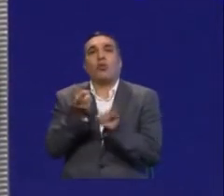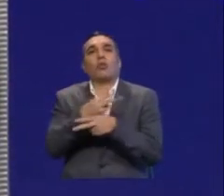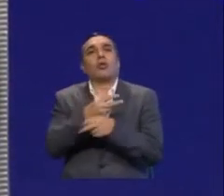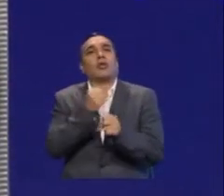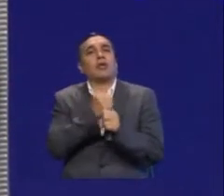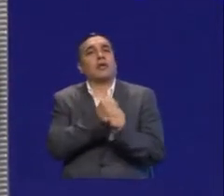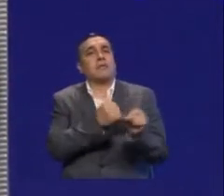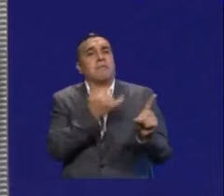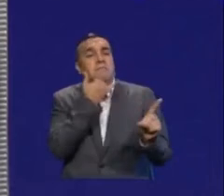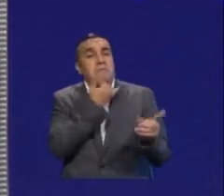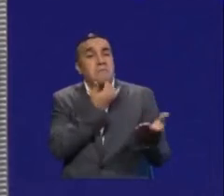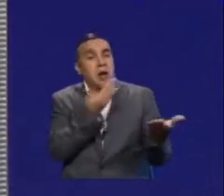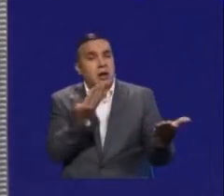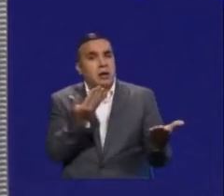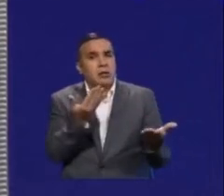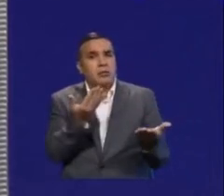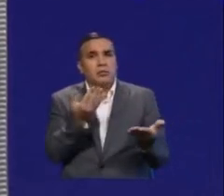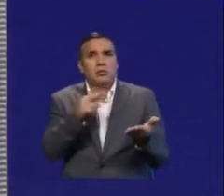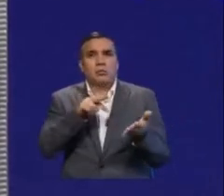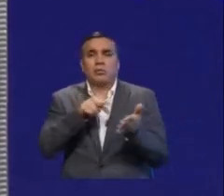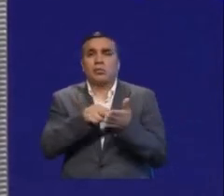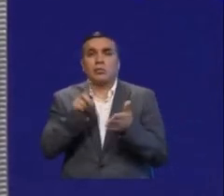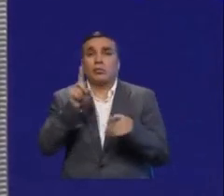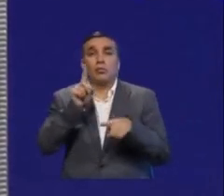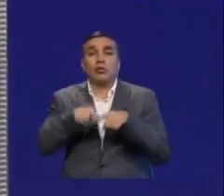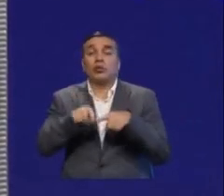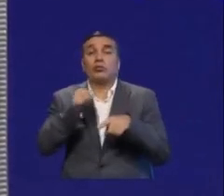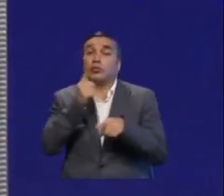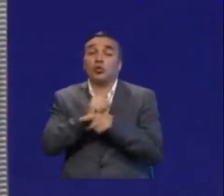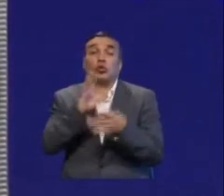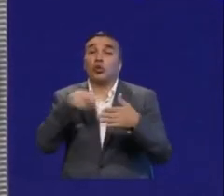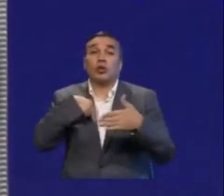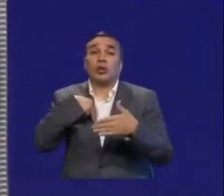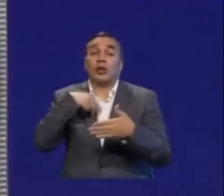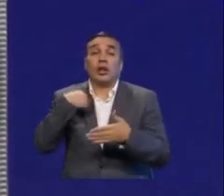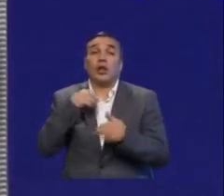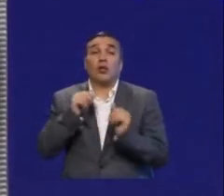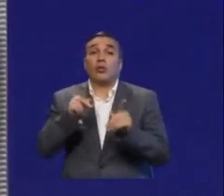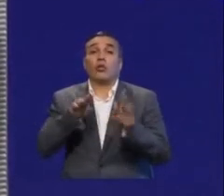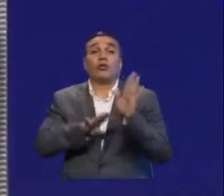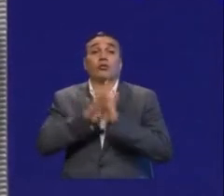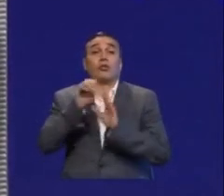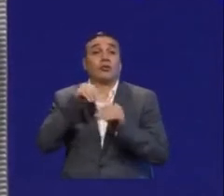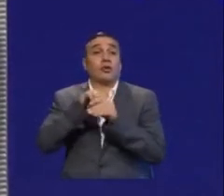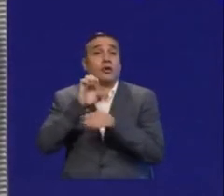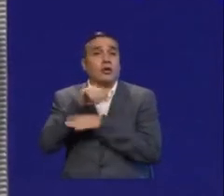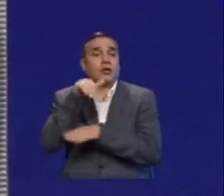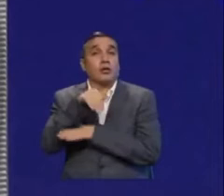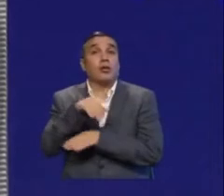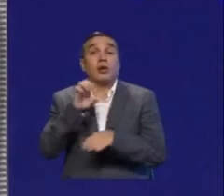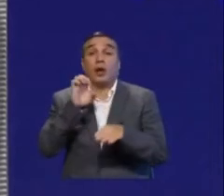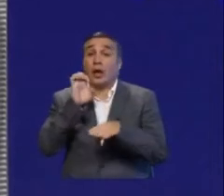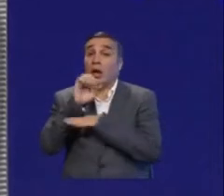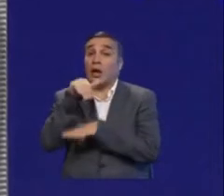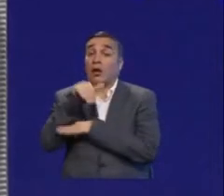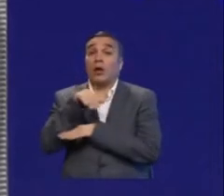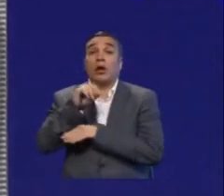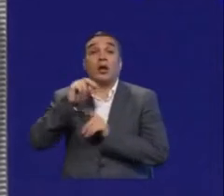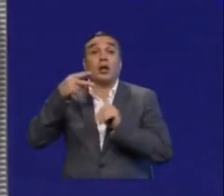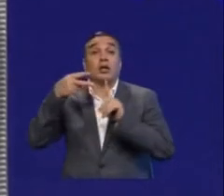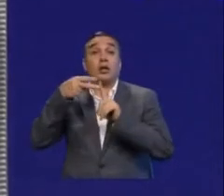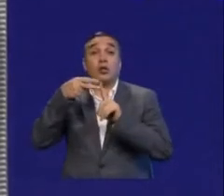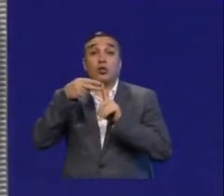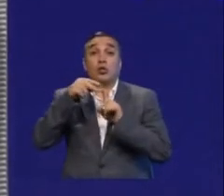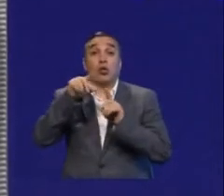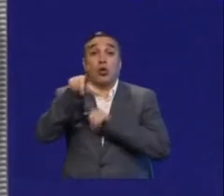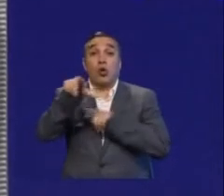laboral, limitando así las oportunidades de las personas y el crecimiento económico también del país. Ecuador muestra la segunda peor tasa de desnutrición crónica